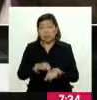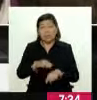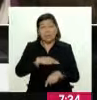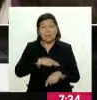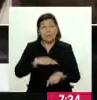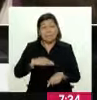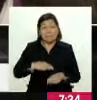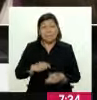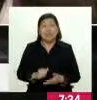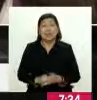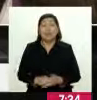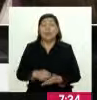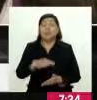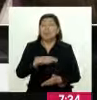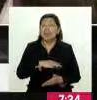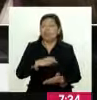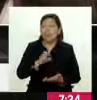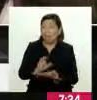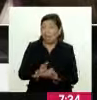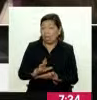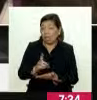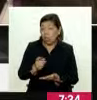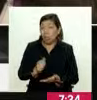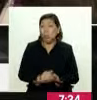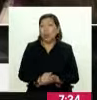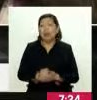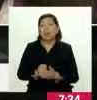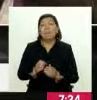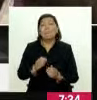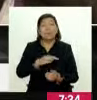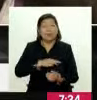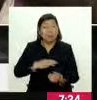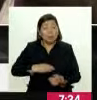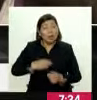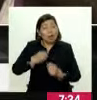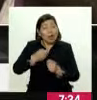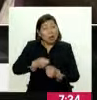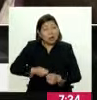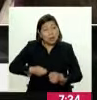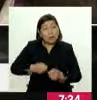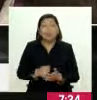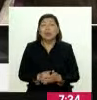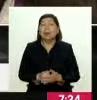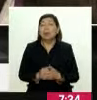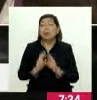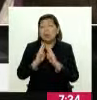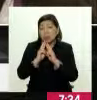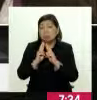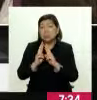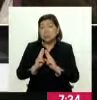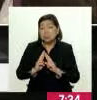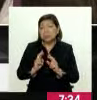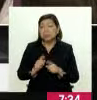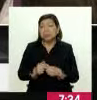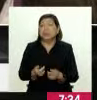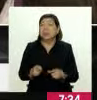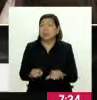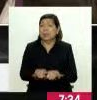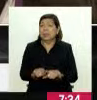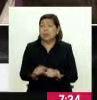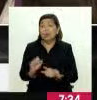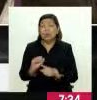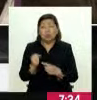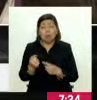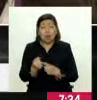Ministros, está el Ministerio de Educación, Ministerio de Agricultura. Tenemos una respuesta multisectorial, también incluimos a la sociedad civil